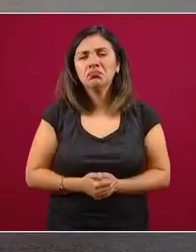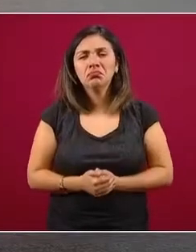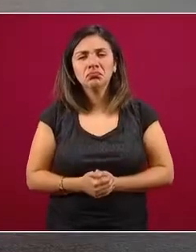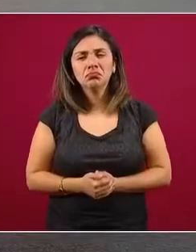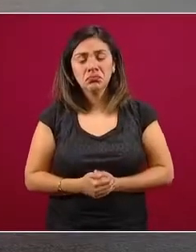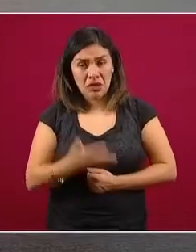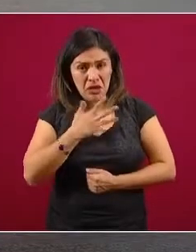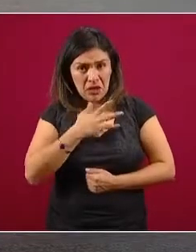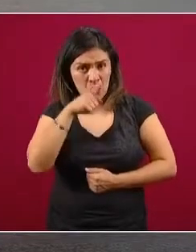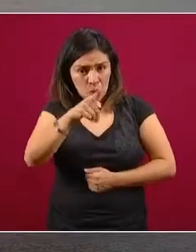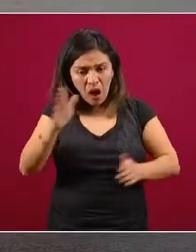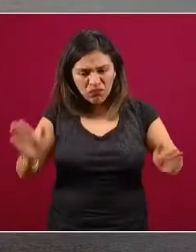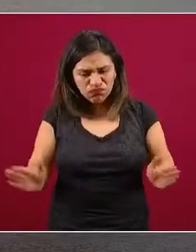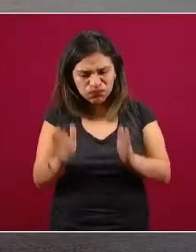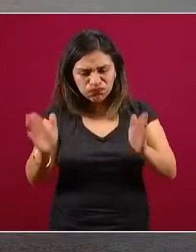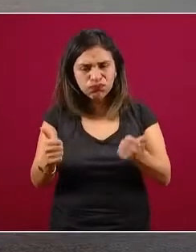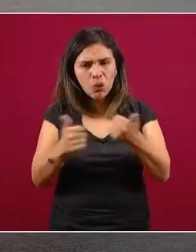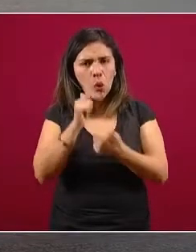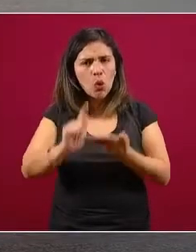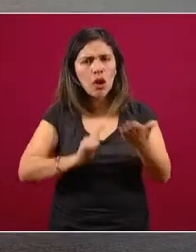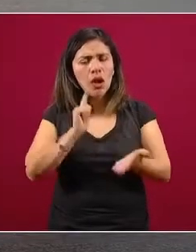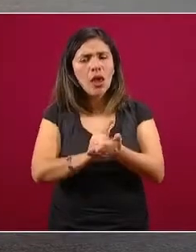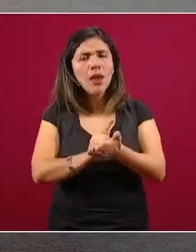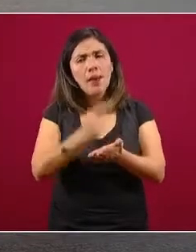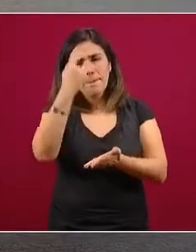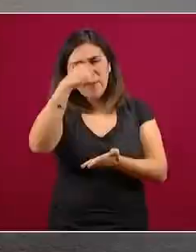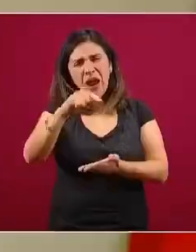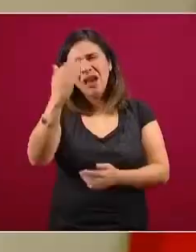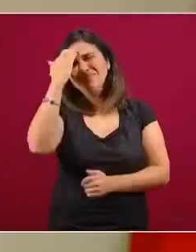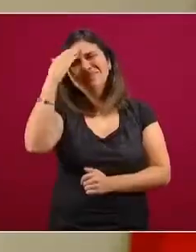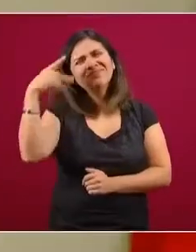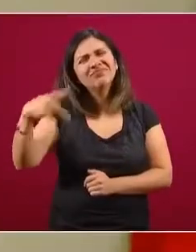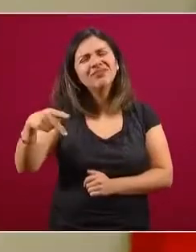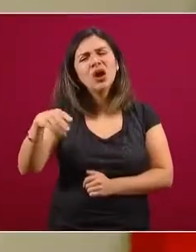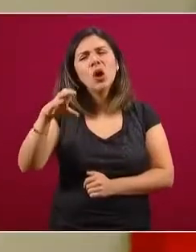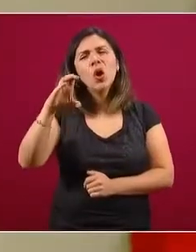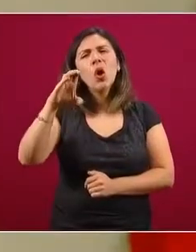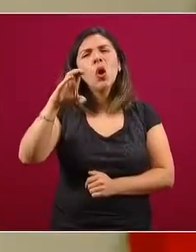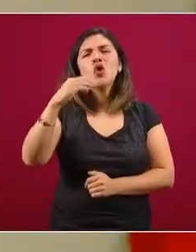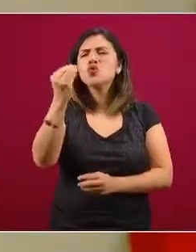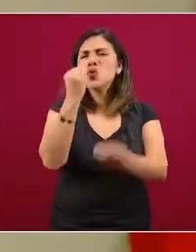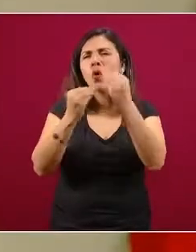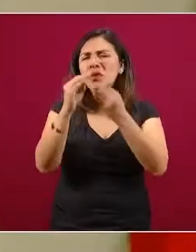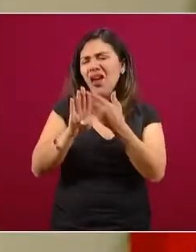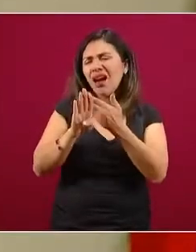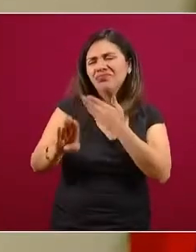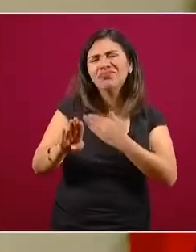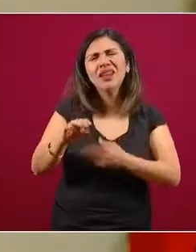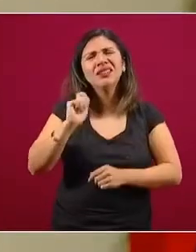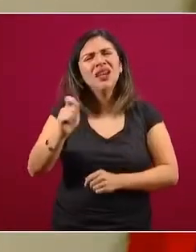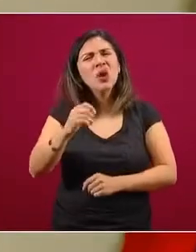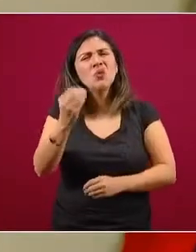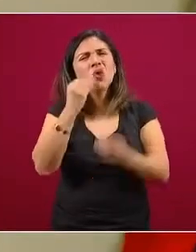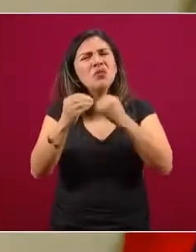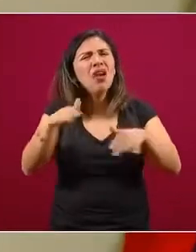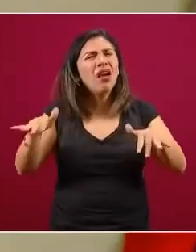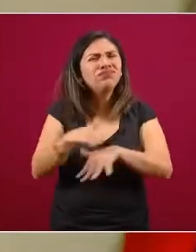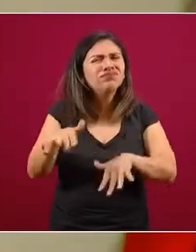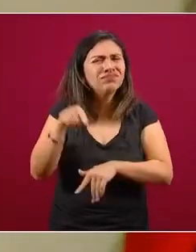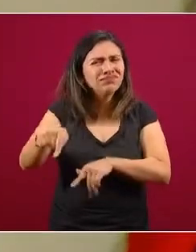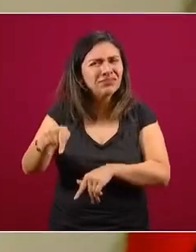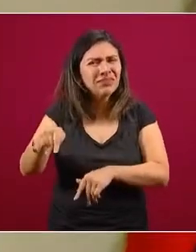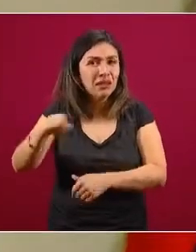está impulsando la ley de la conocida ley comida antichatarra, esa que se aprobó en Oaxaca y se